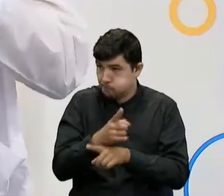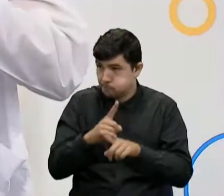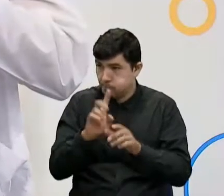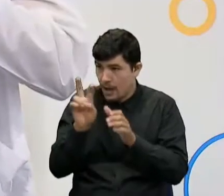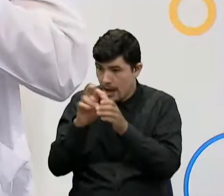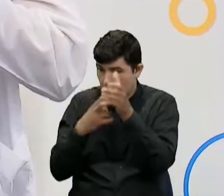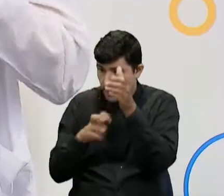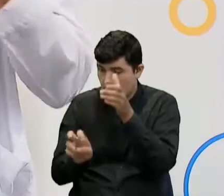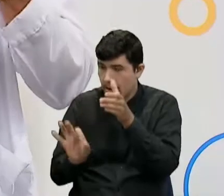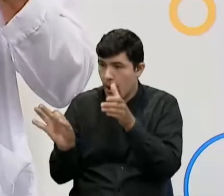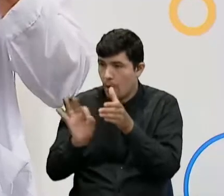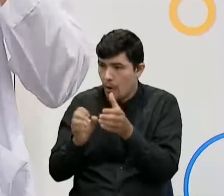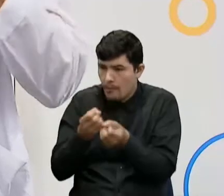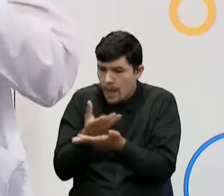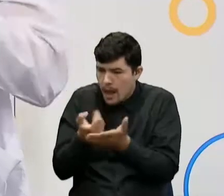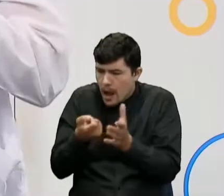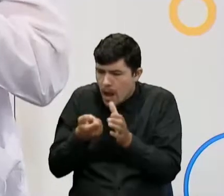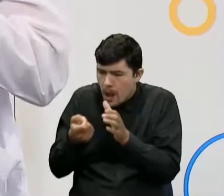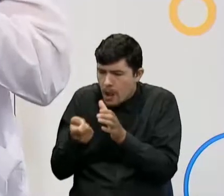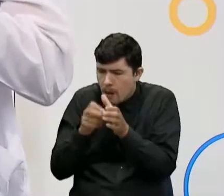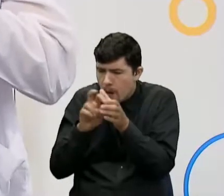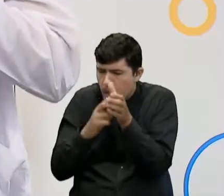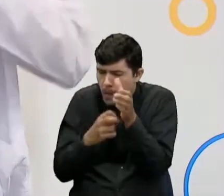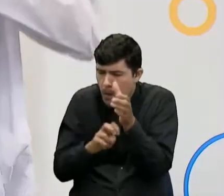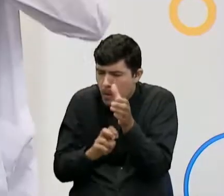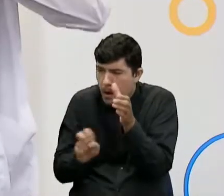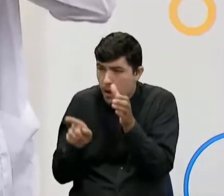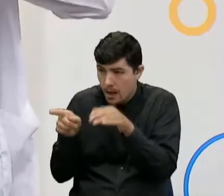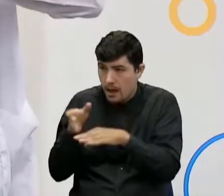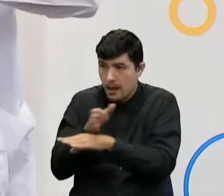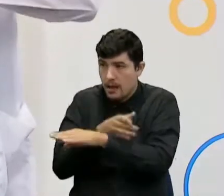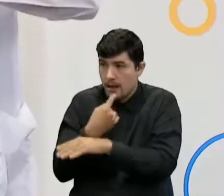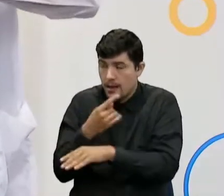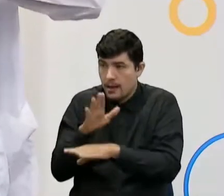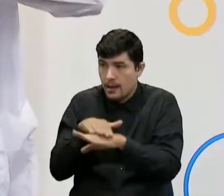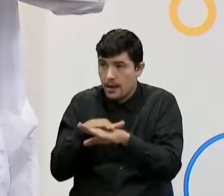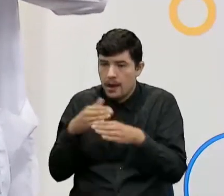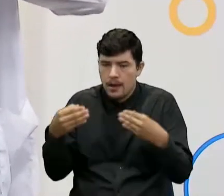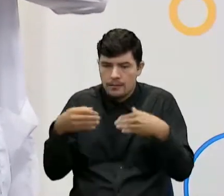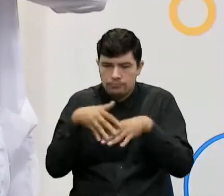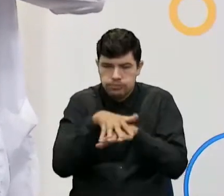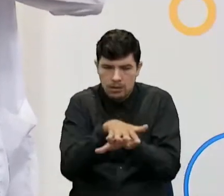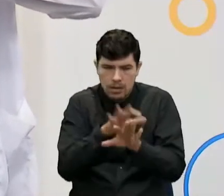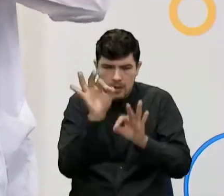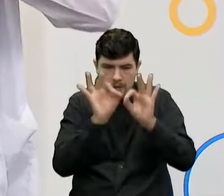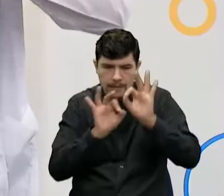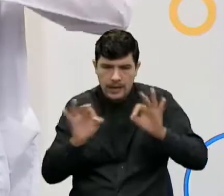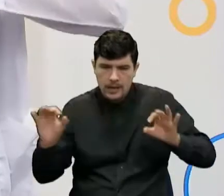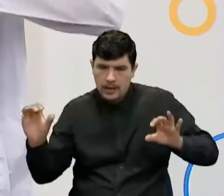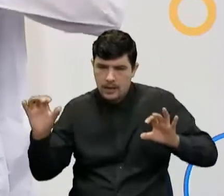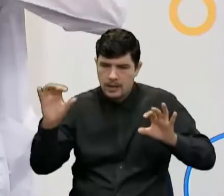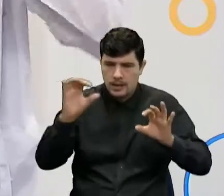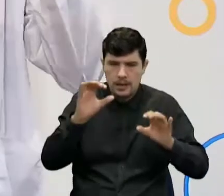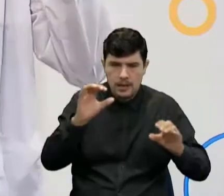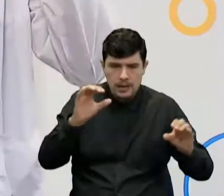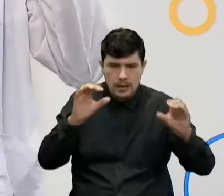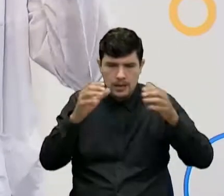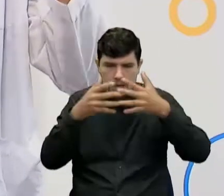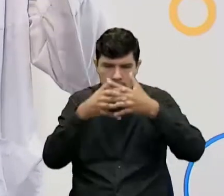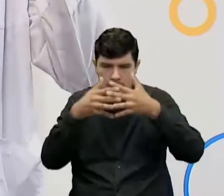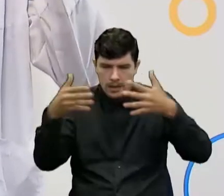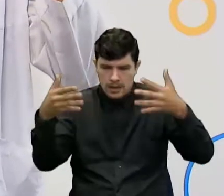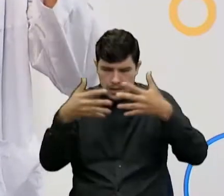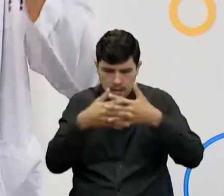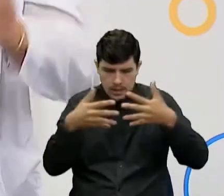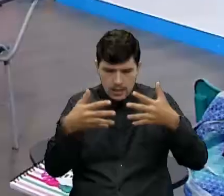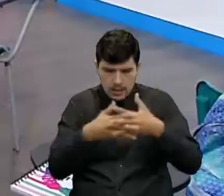ADN O estas partículas Que ya nombró Mr. Fran Pues se unen Sincronizan Se sincronizan Y ahí salen Muchísimos